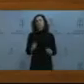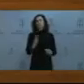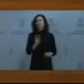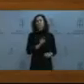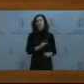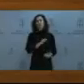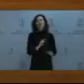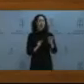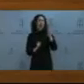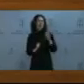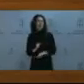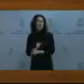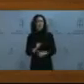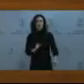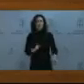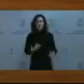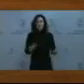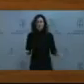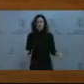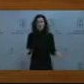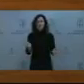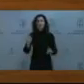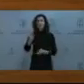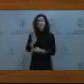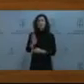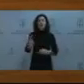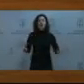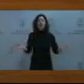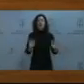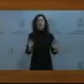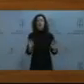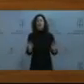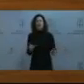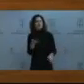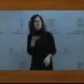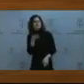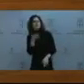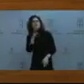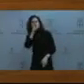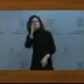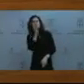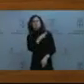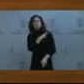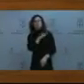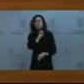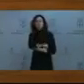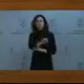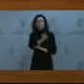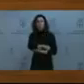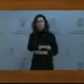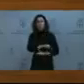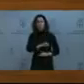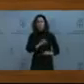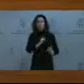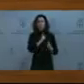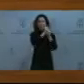han presentado. Pero, miren, la soberbia y la deslealtad institucional con la que ustedes actúan, el PP, allí